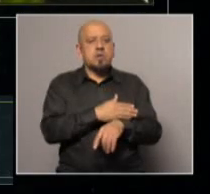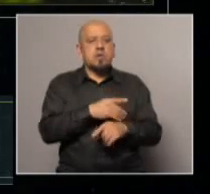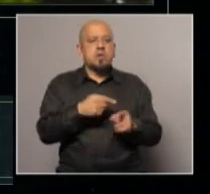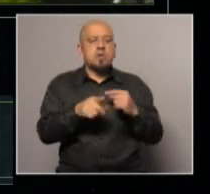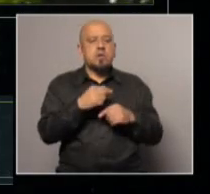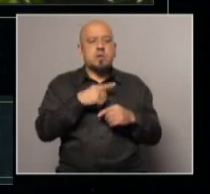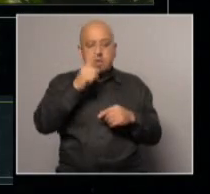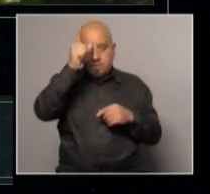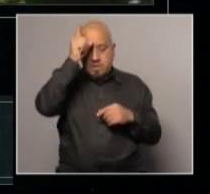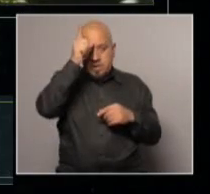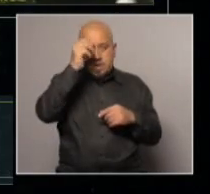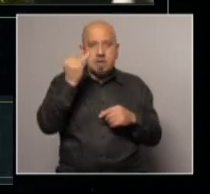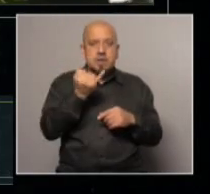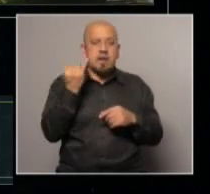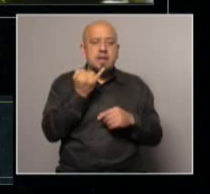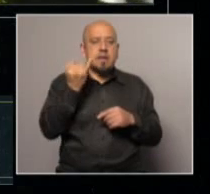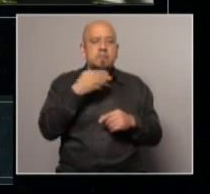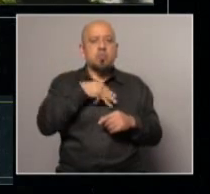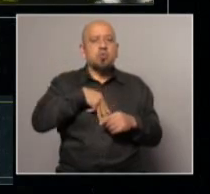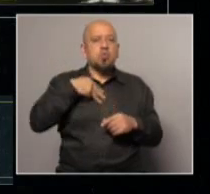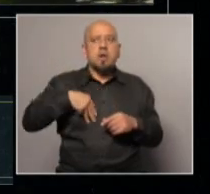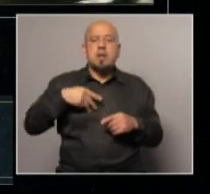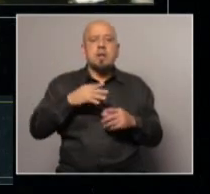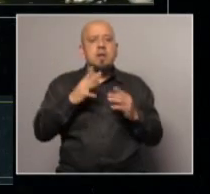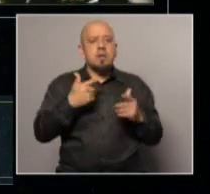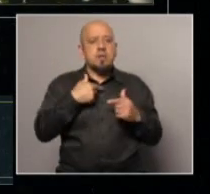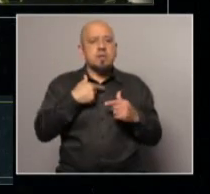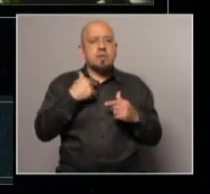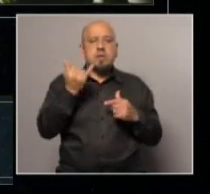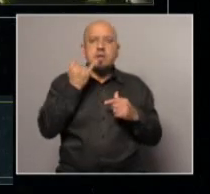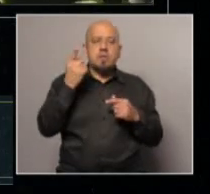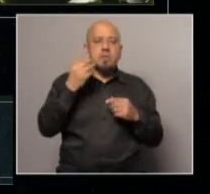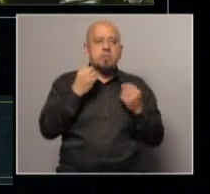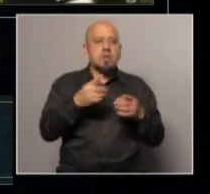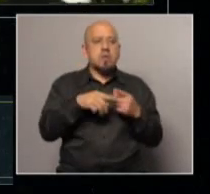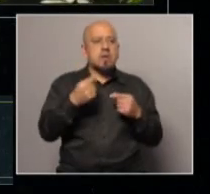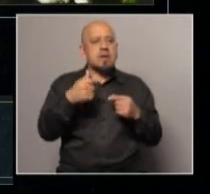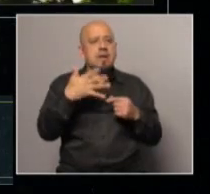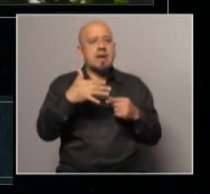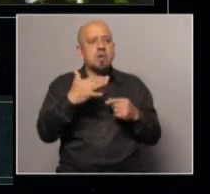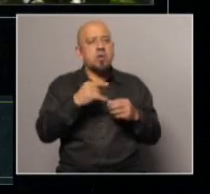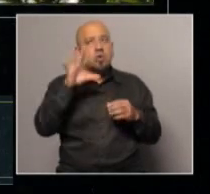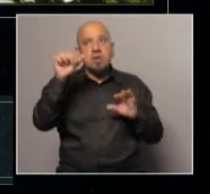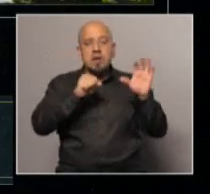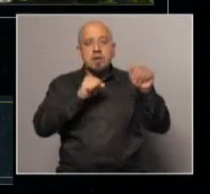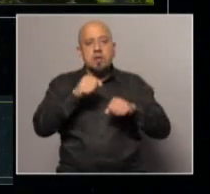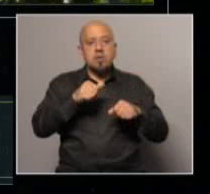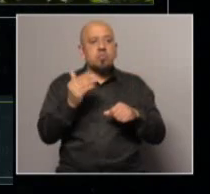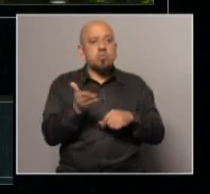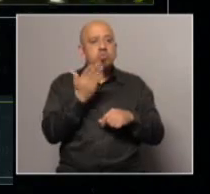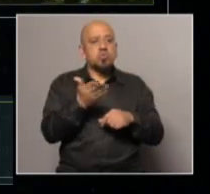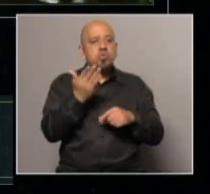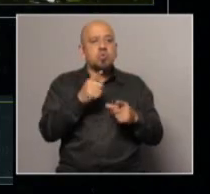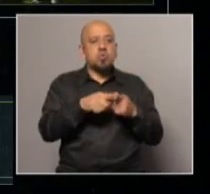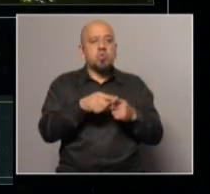en Alemania, en Italia, en Portugal. En Italia incluso me llamó la atención porque como le salía tan caro al gobierno de Italia importarlo, empezaron a producirlo ellos